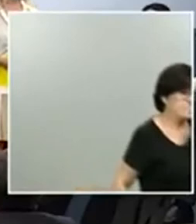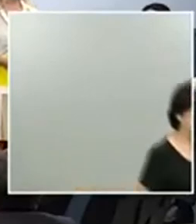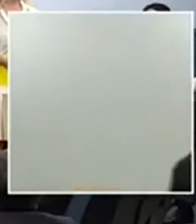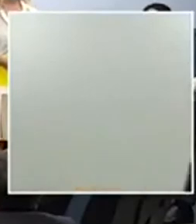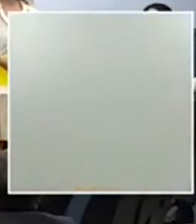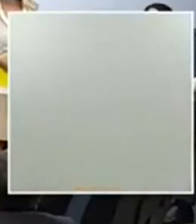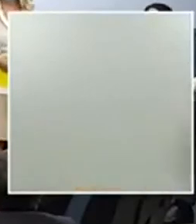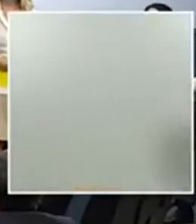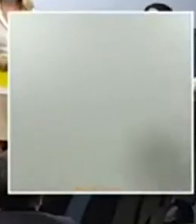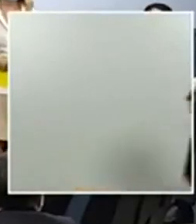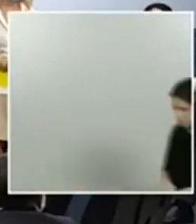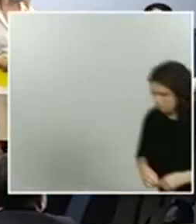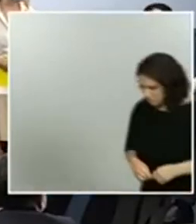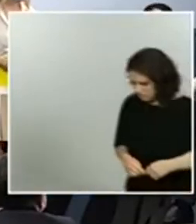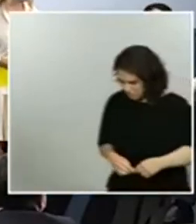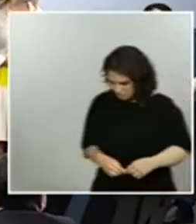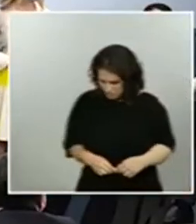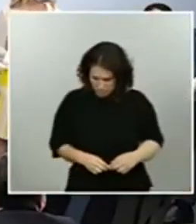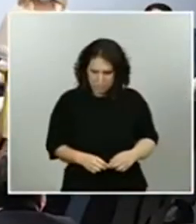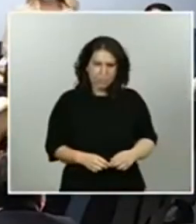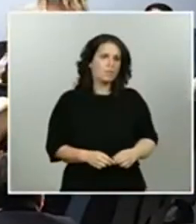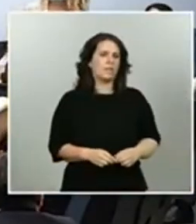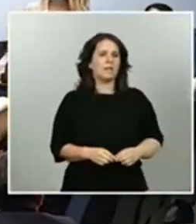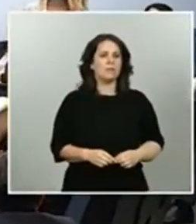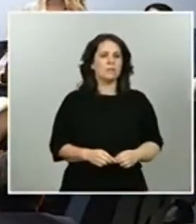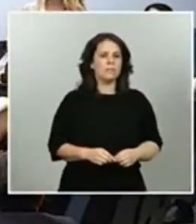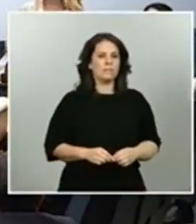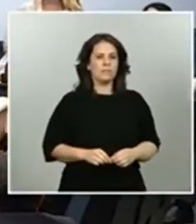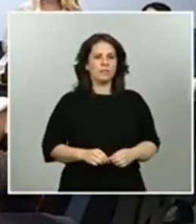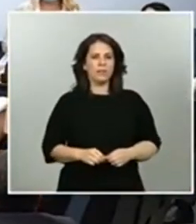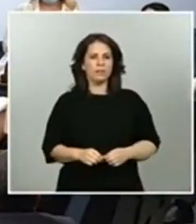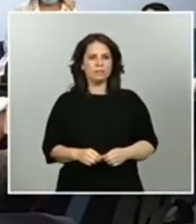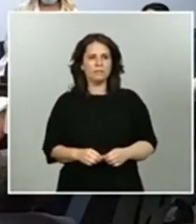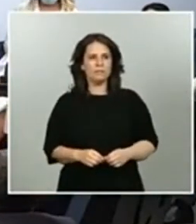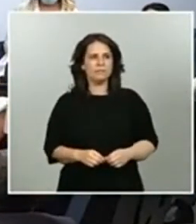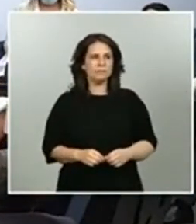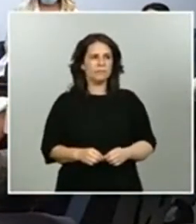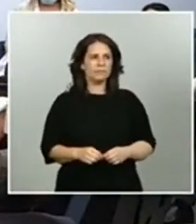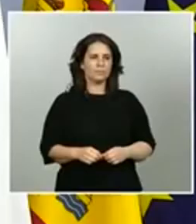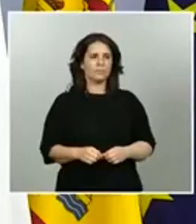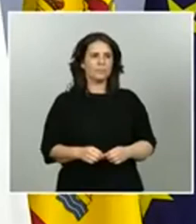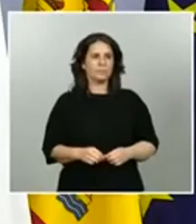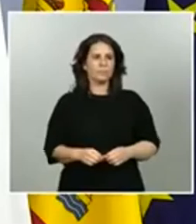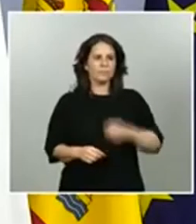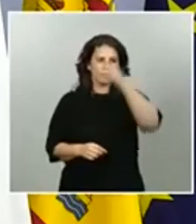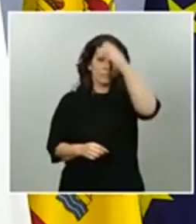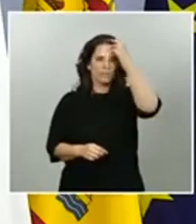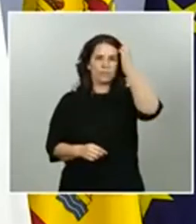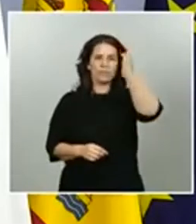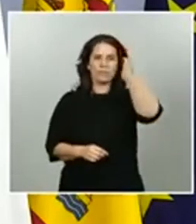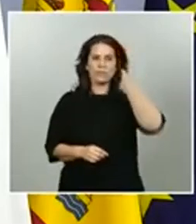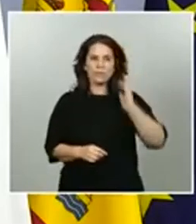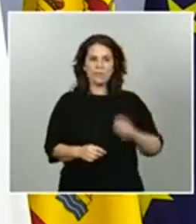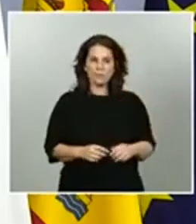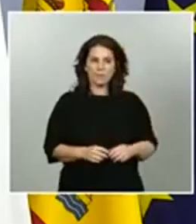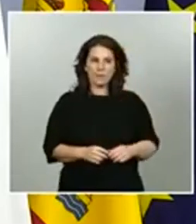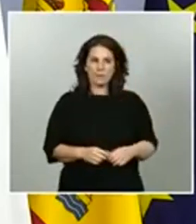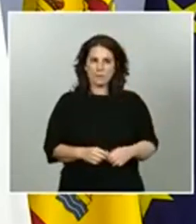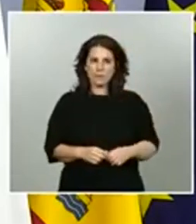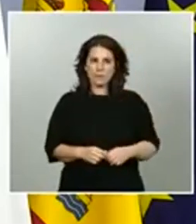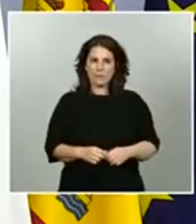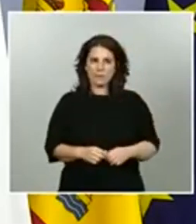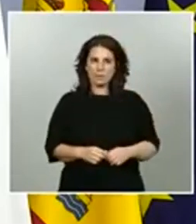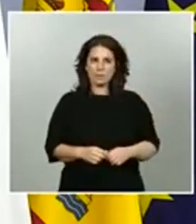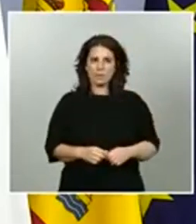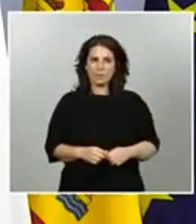Muchas gracias a todos. Ah, la regularización. Ah, la regularización. Bueno, yo decirle que bueno, no sé, mi primer ministro